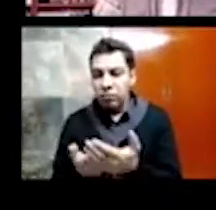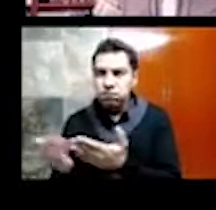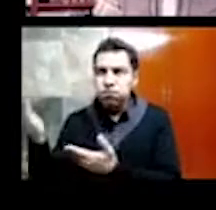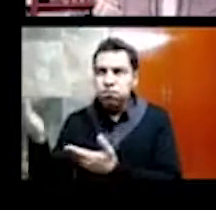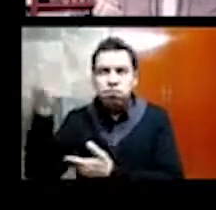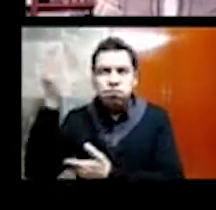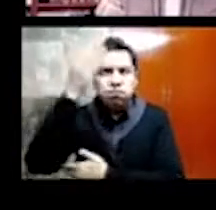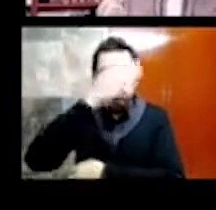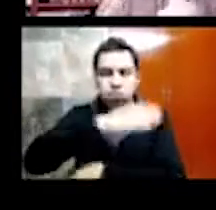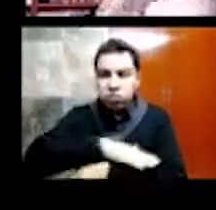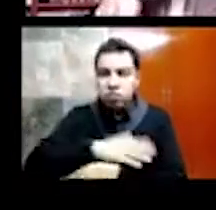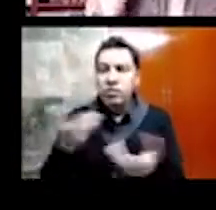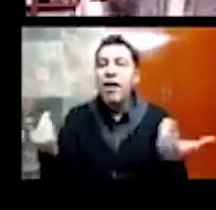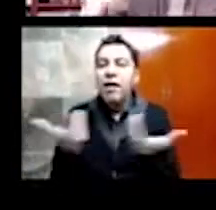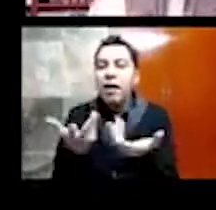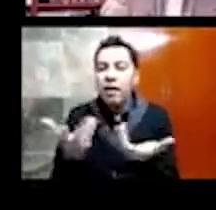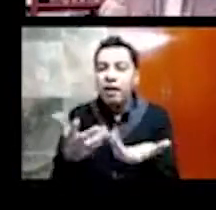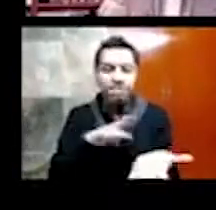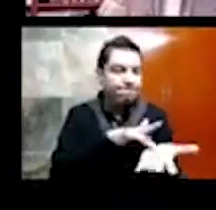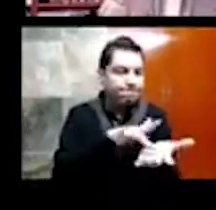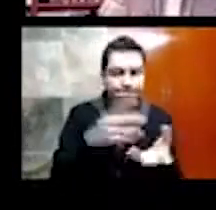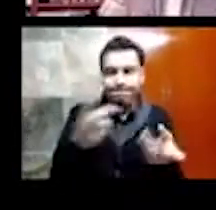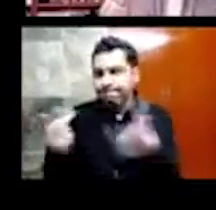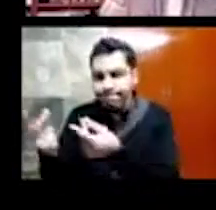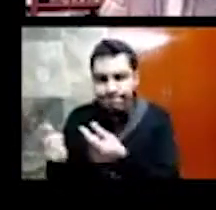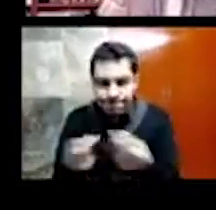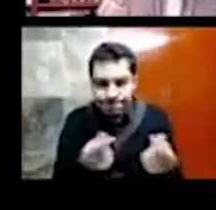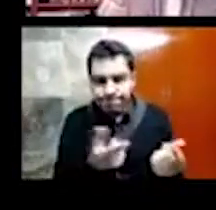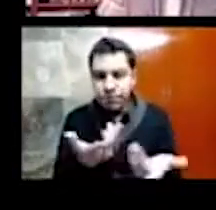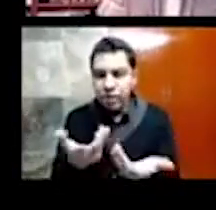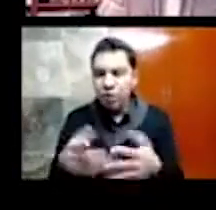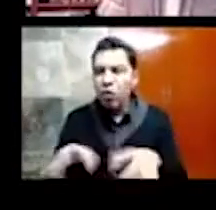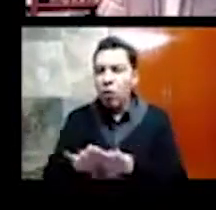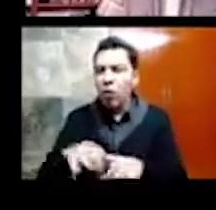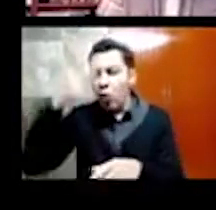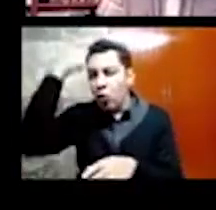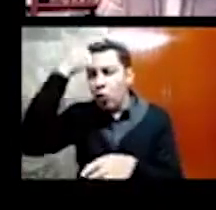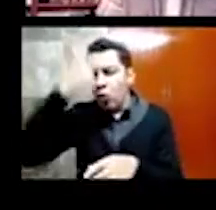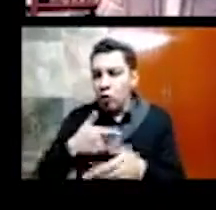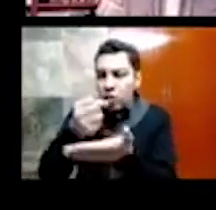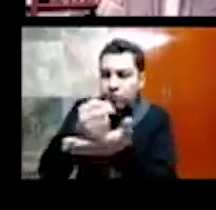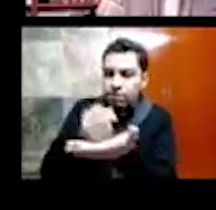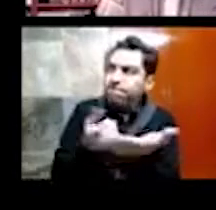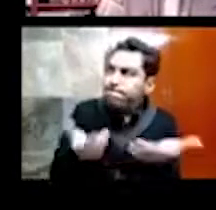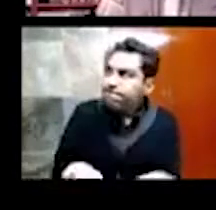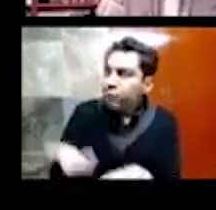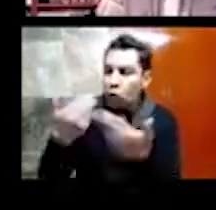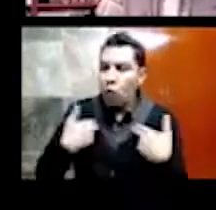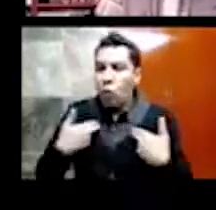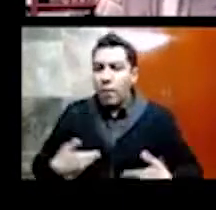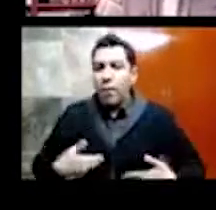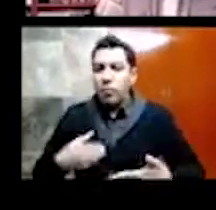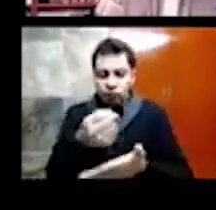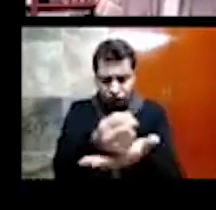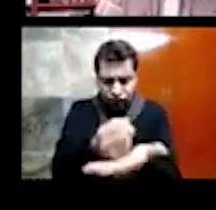al momento de el sacrificio humano o de las arengas militares o